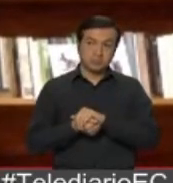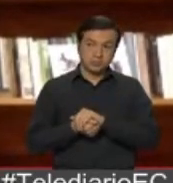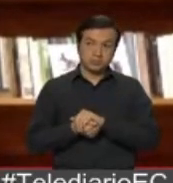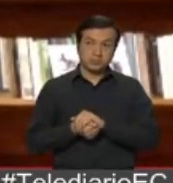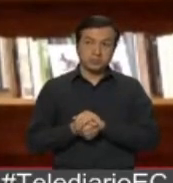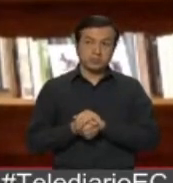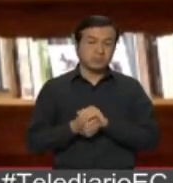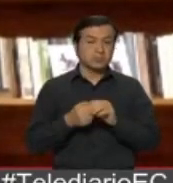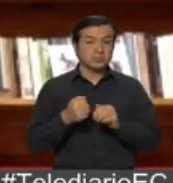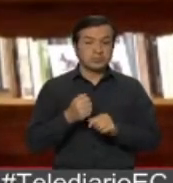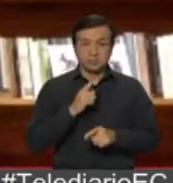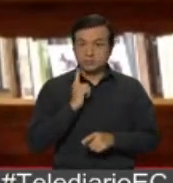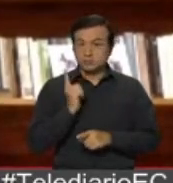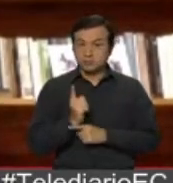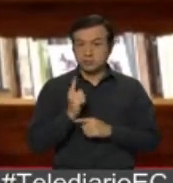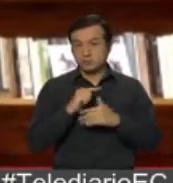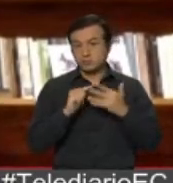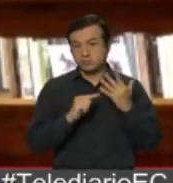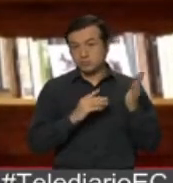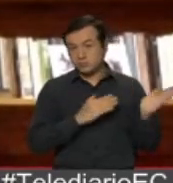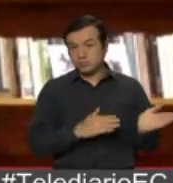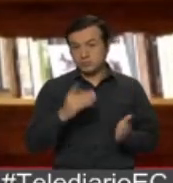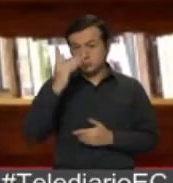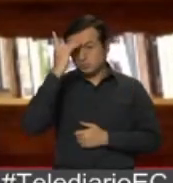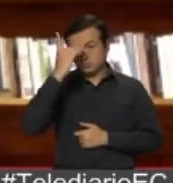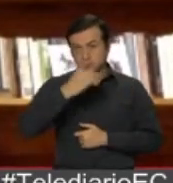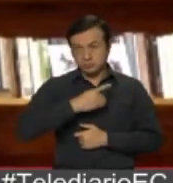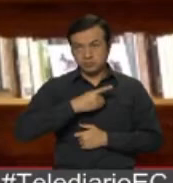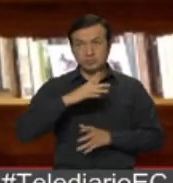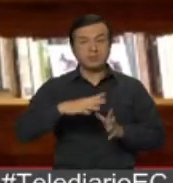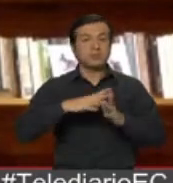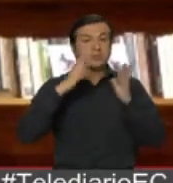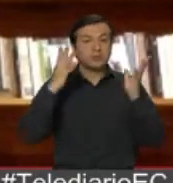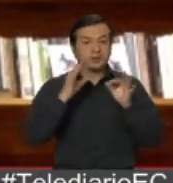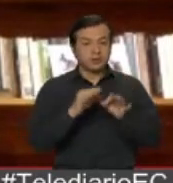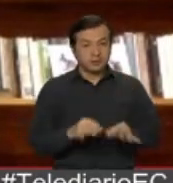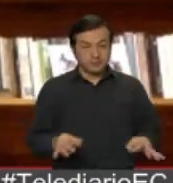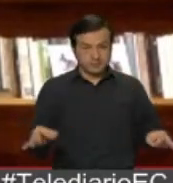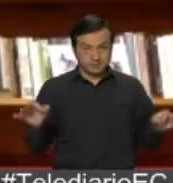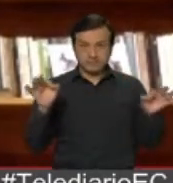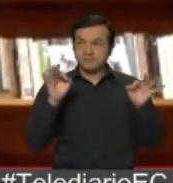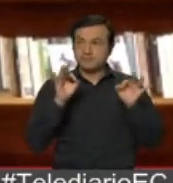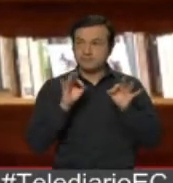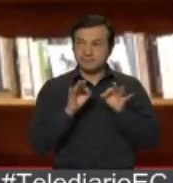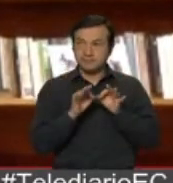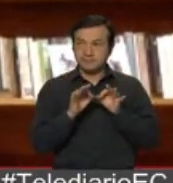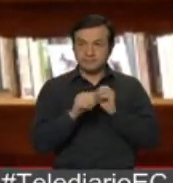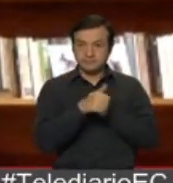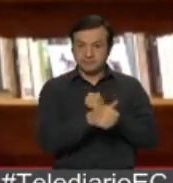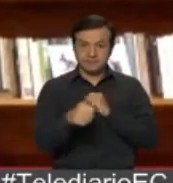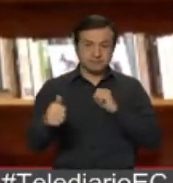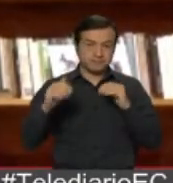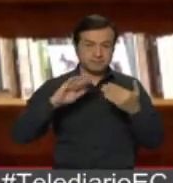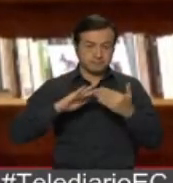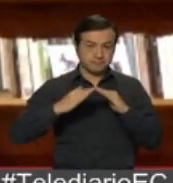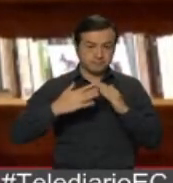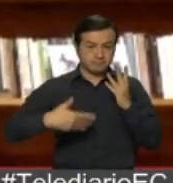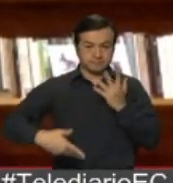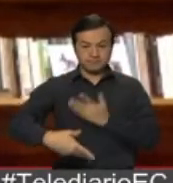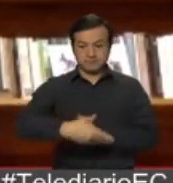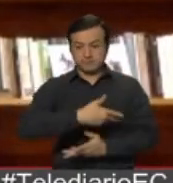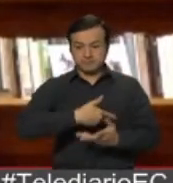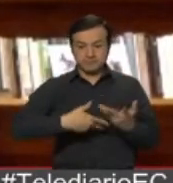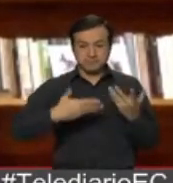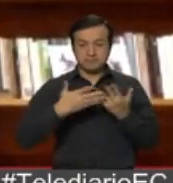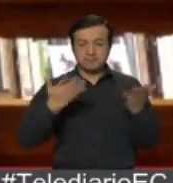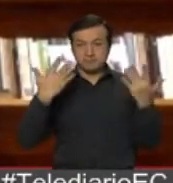que una de las medidas que fue muy importante, tomaron las propias comunidades. Tan pronto inició